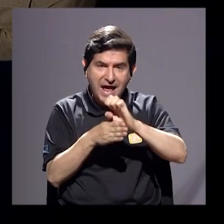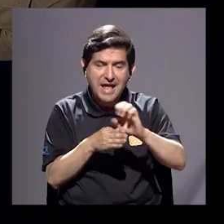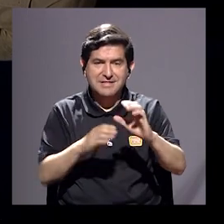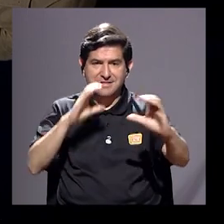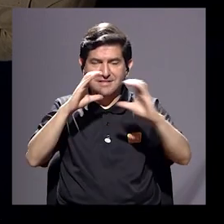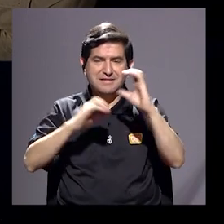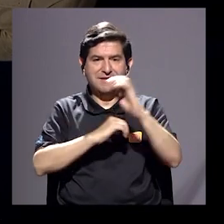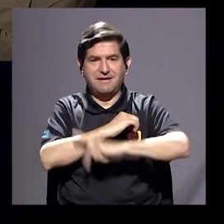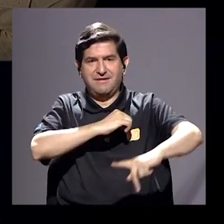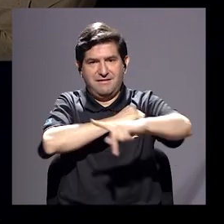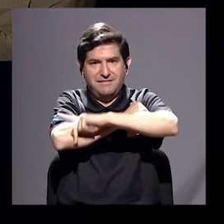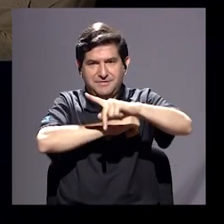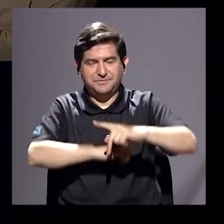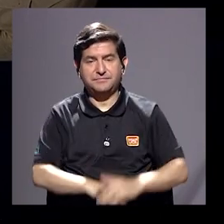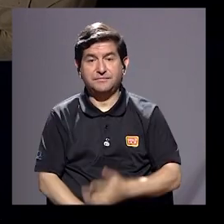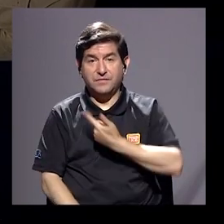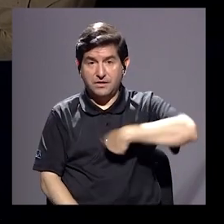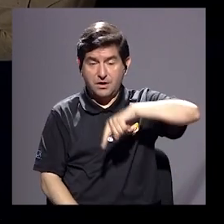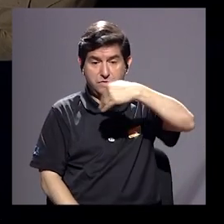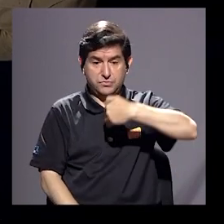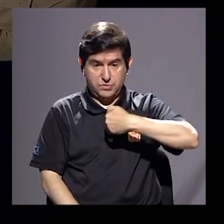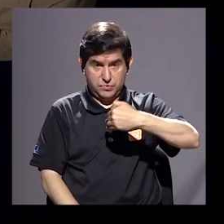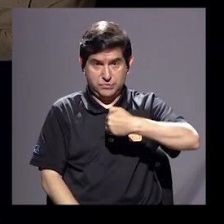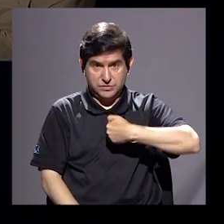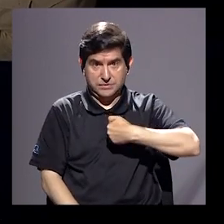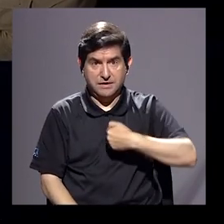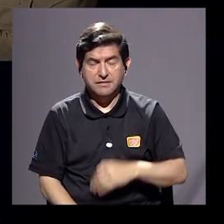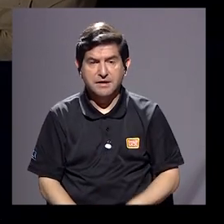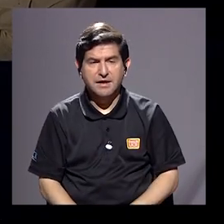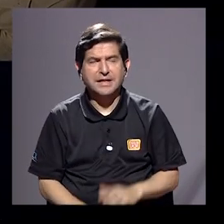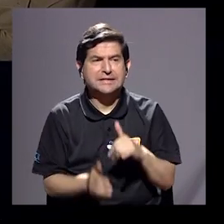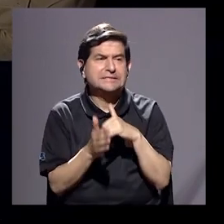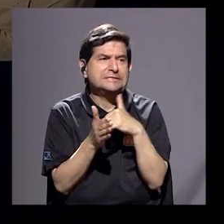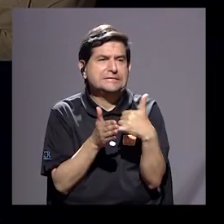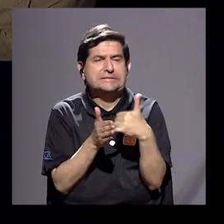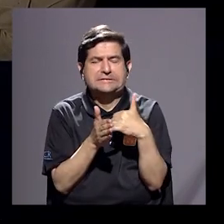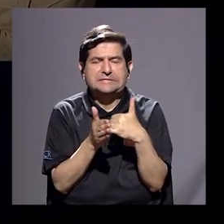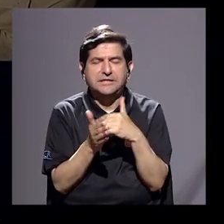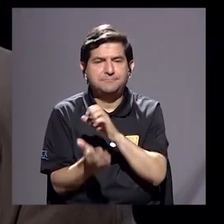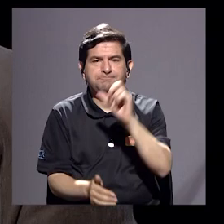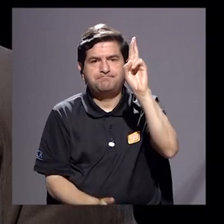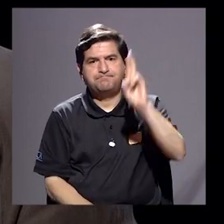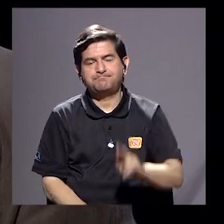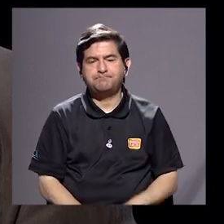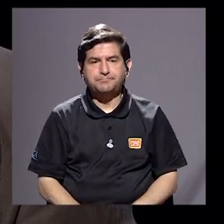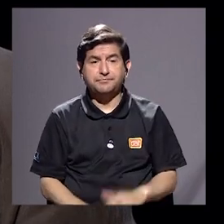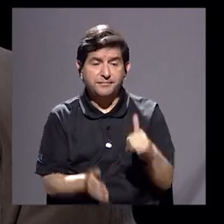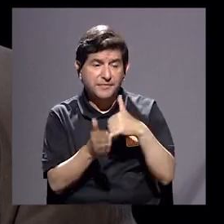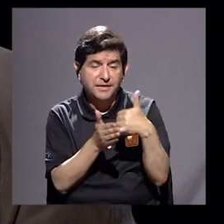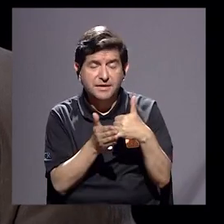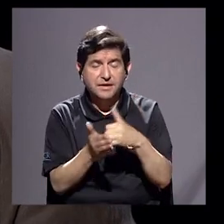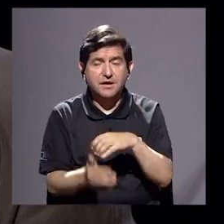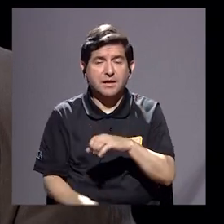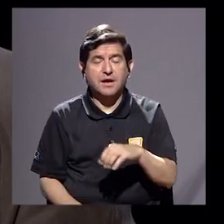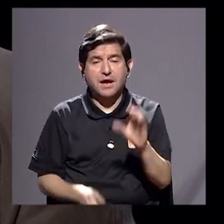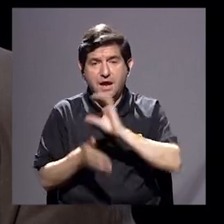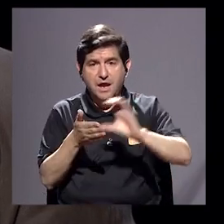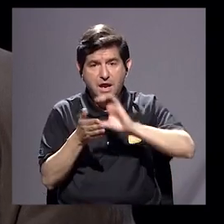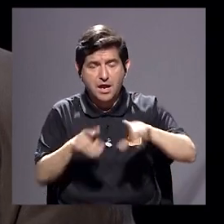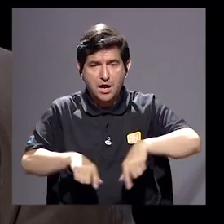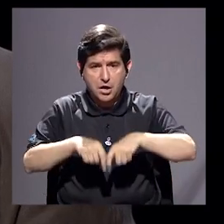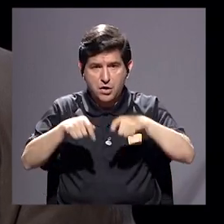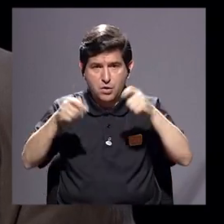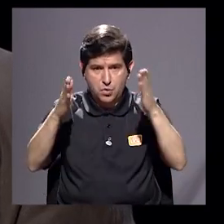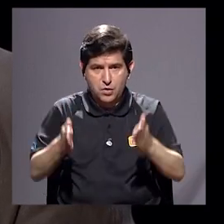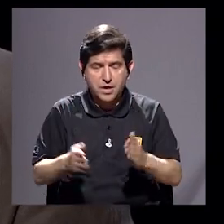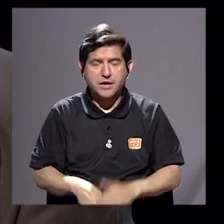comunicación en el país y nosotros tenemos una gran debilidad en costa rica al debilitar ya con los periodistas se